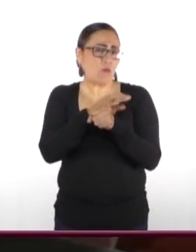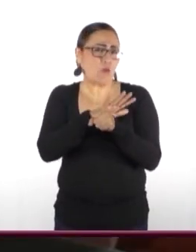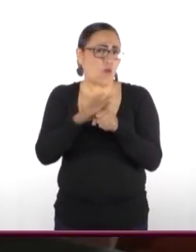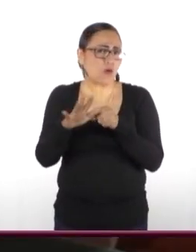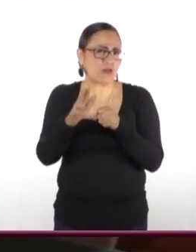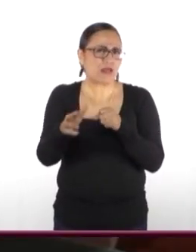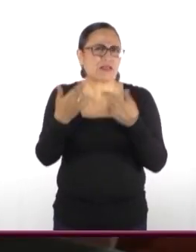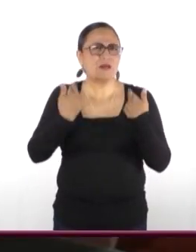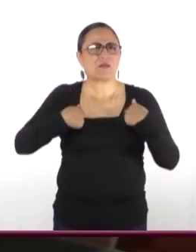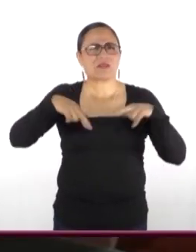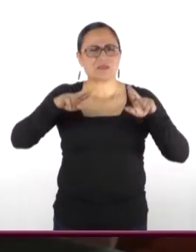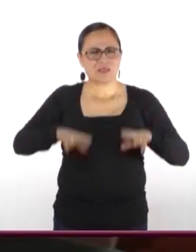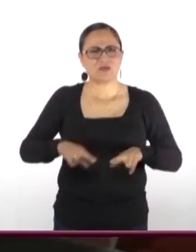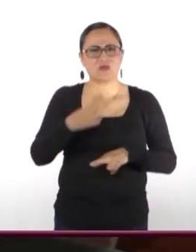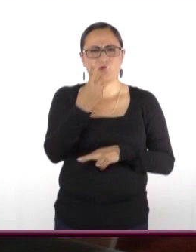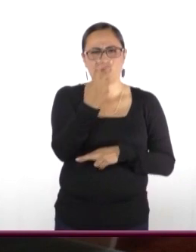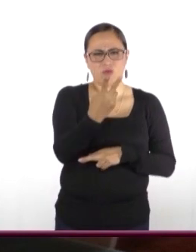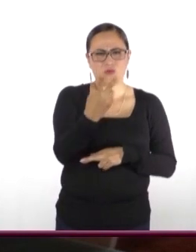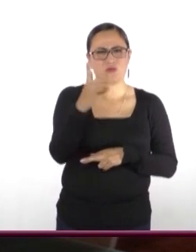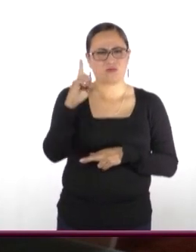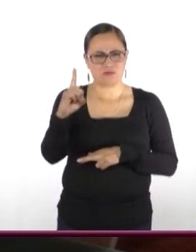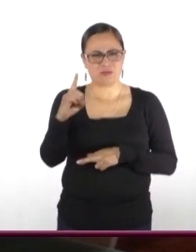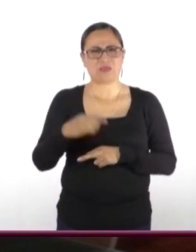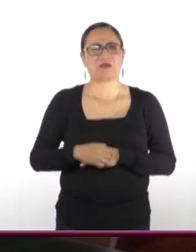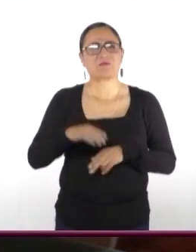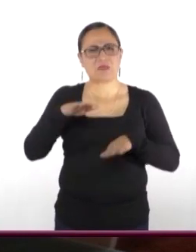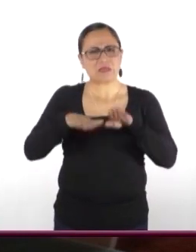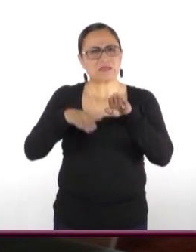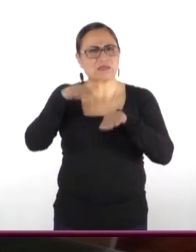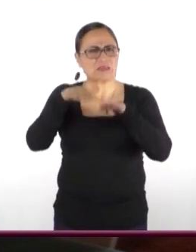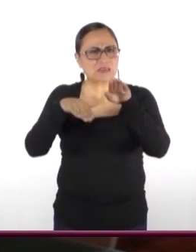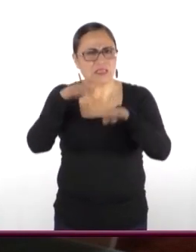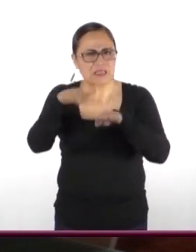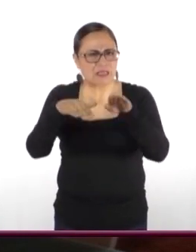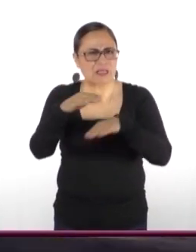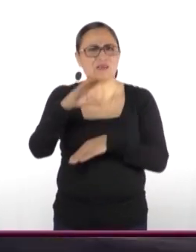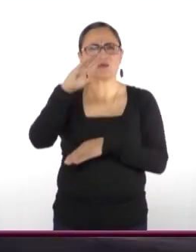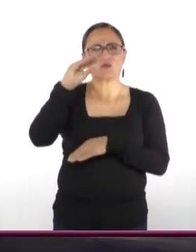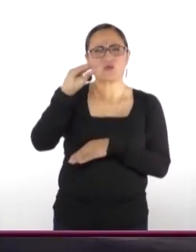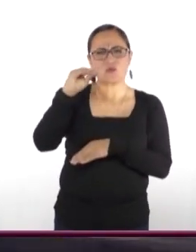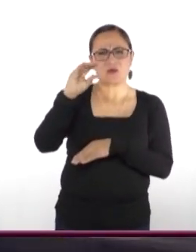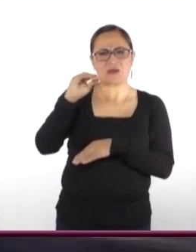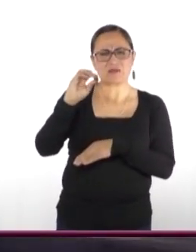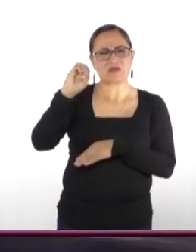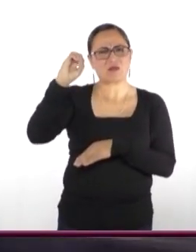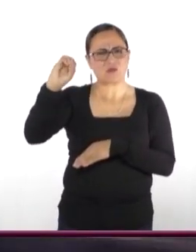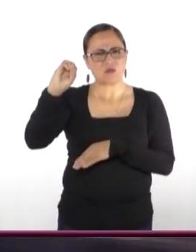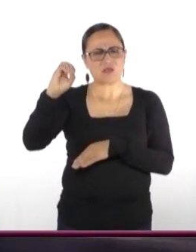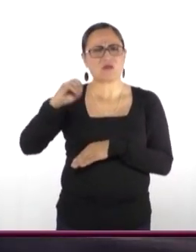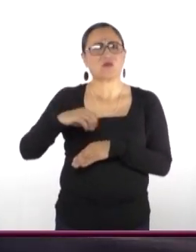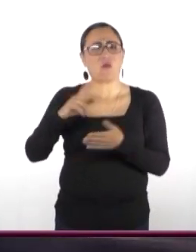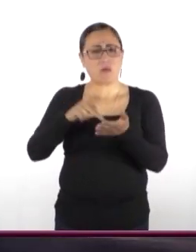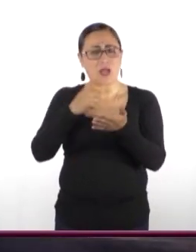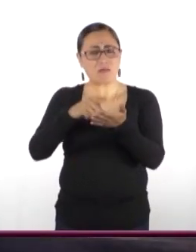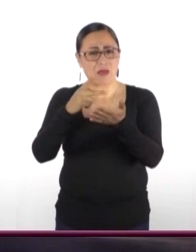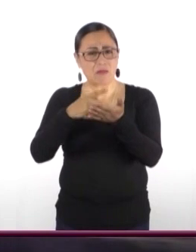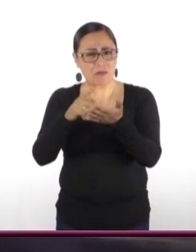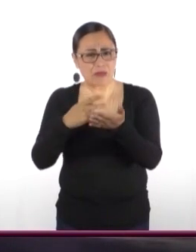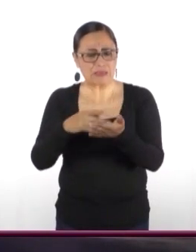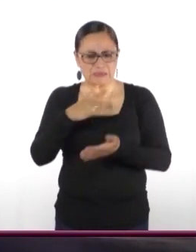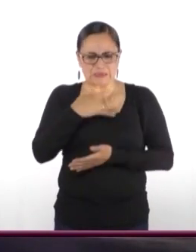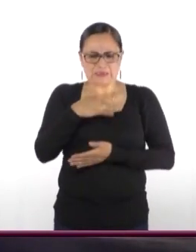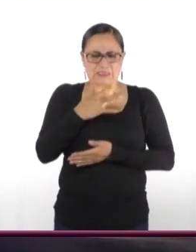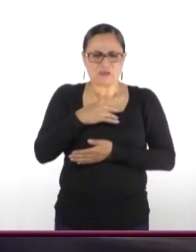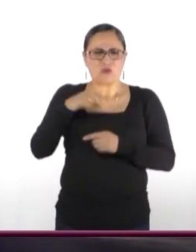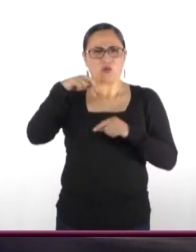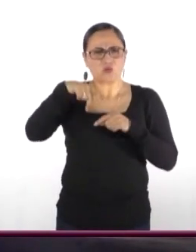imposible. Es una representación bidimensional de unas escaleras que cambian de dirección 90 grados 4 veces,